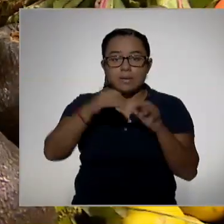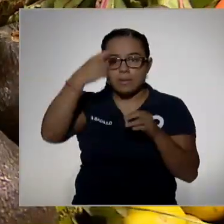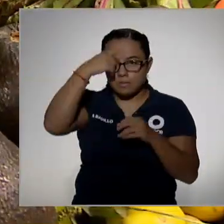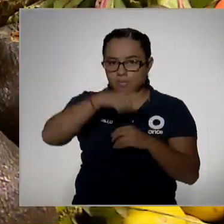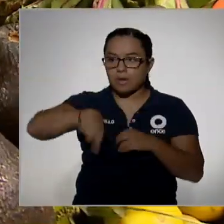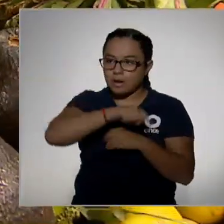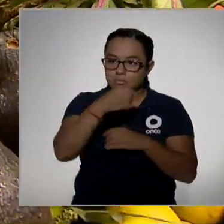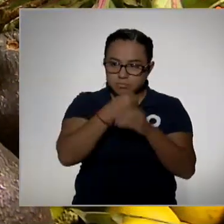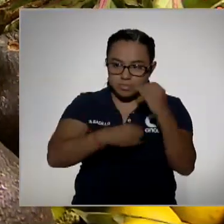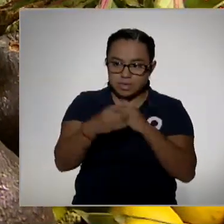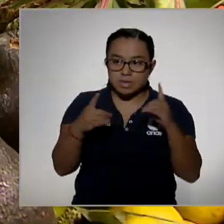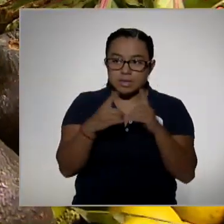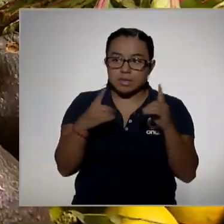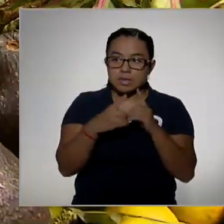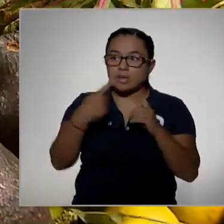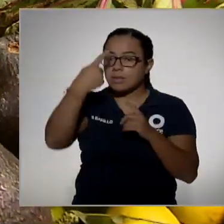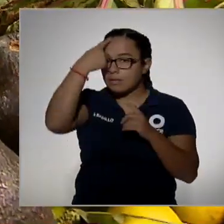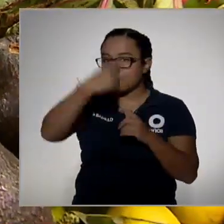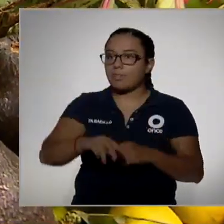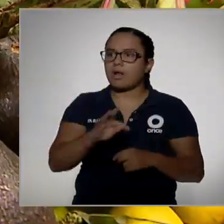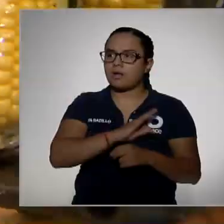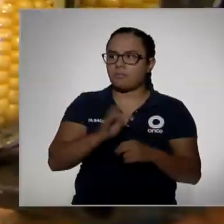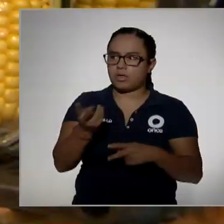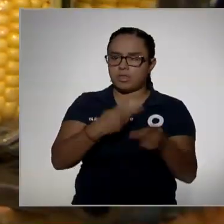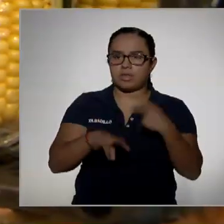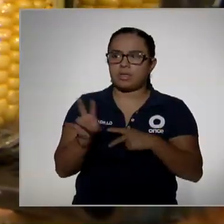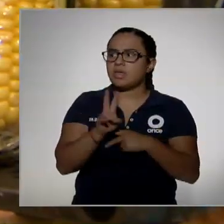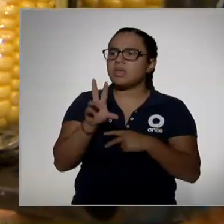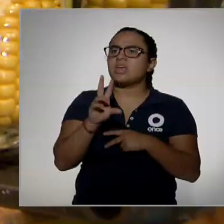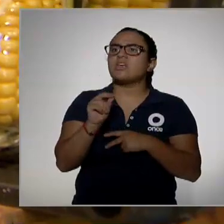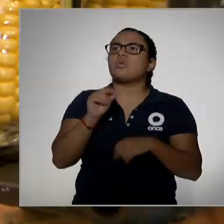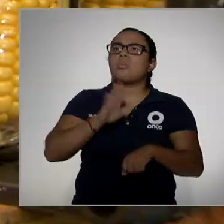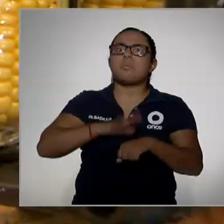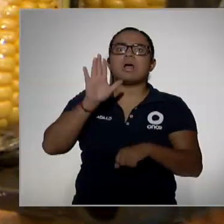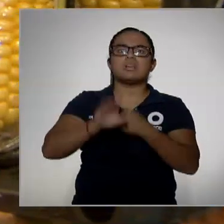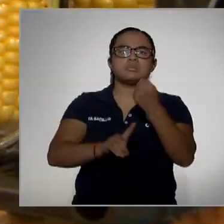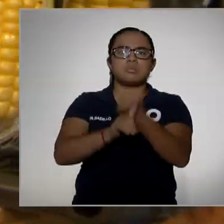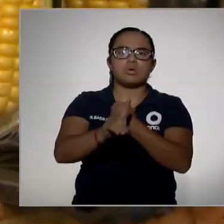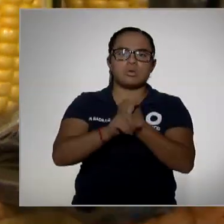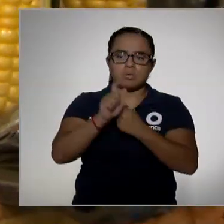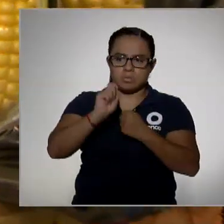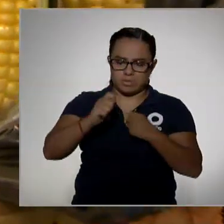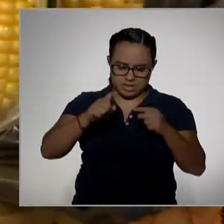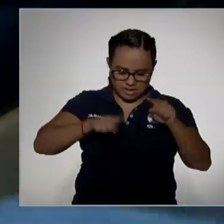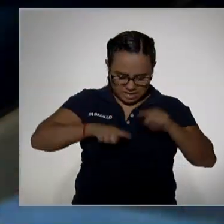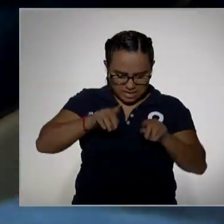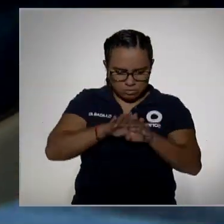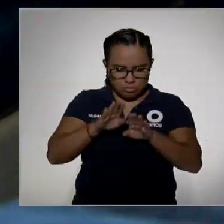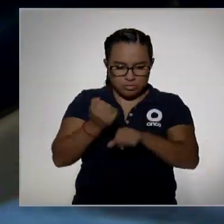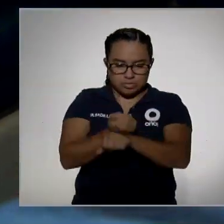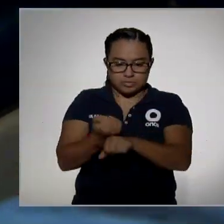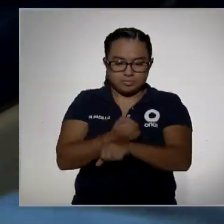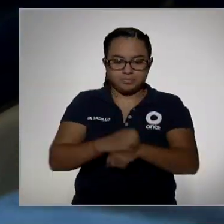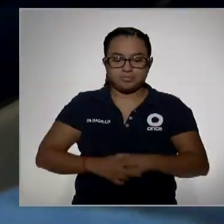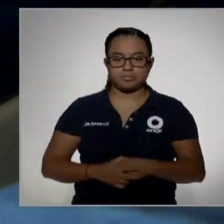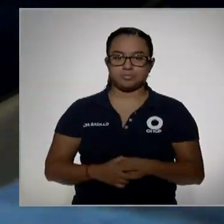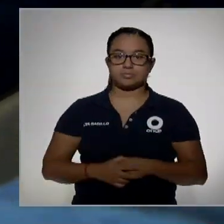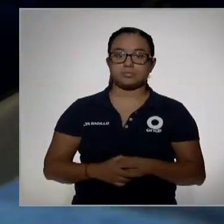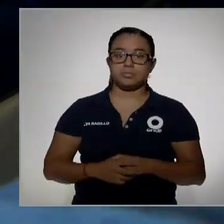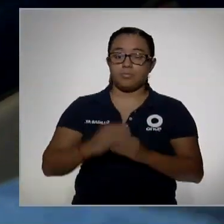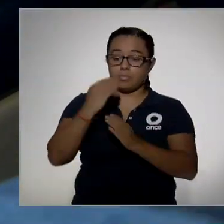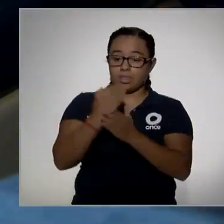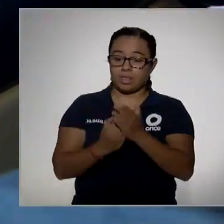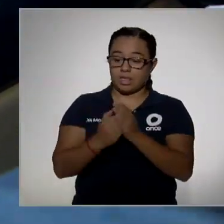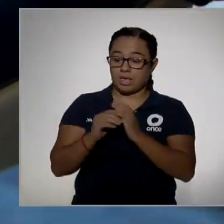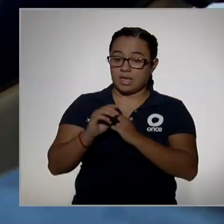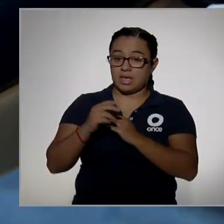dieta para que podamos tener aporte de nutrientes y no tengamos problemas en nuestros niveles de la sangre tener un nivel inferior de eritrocitos